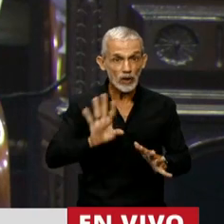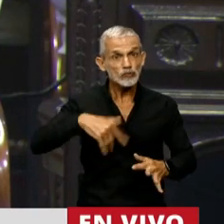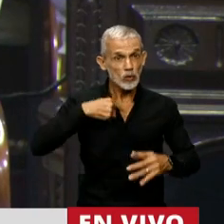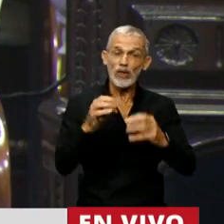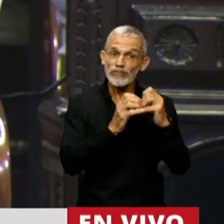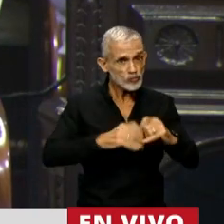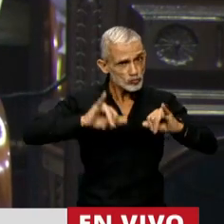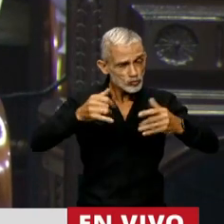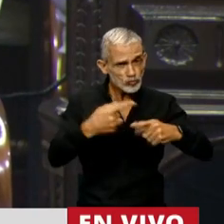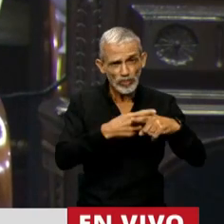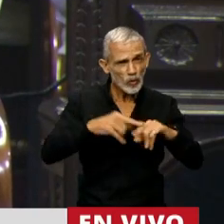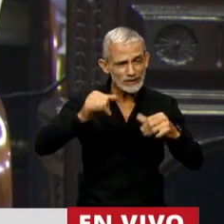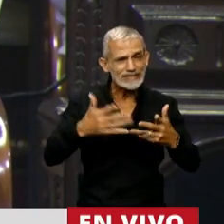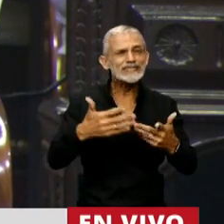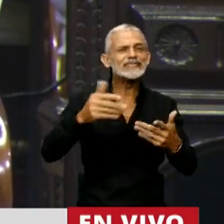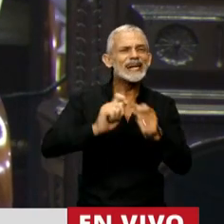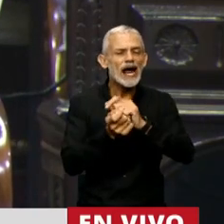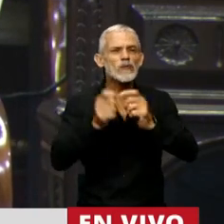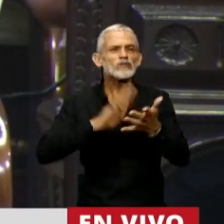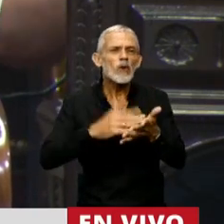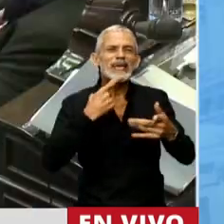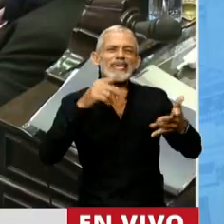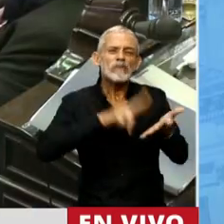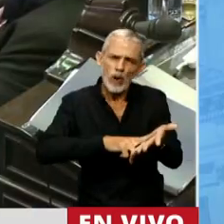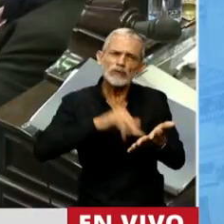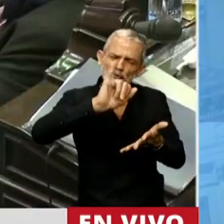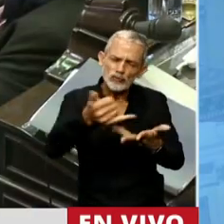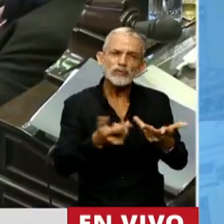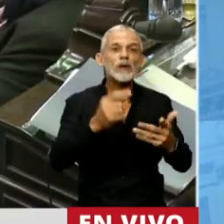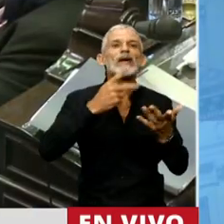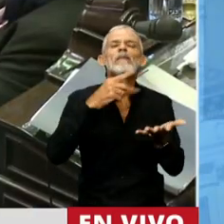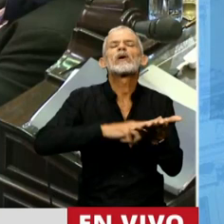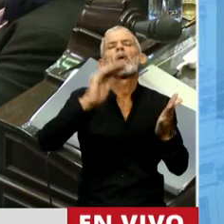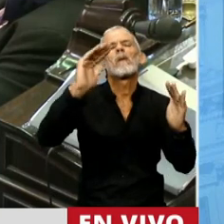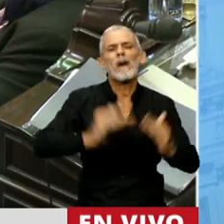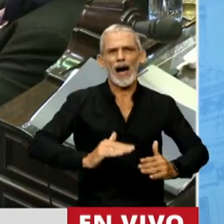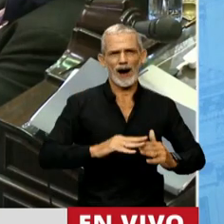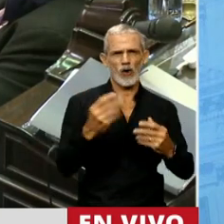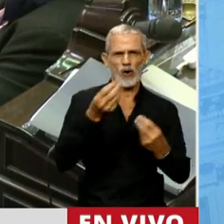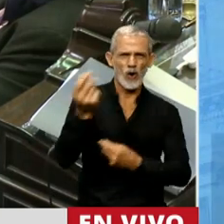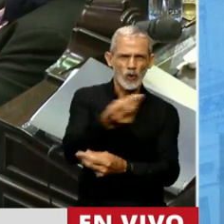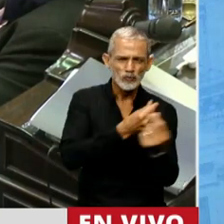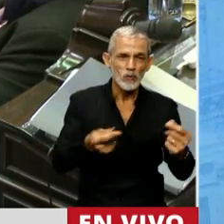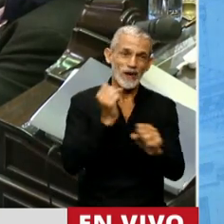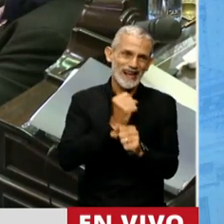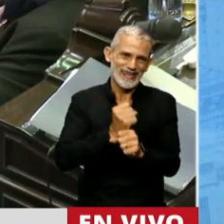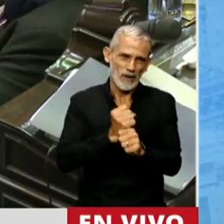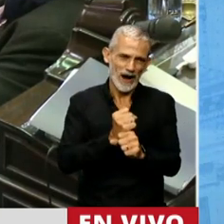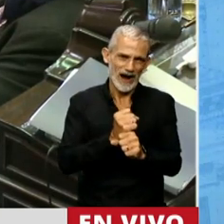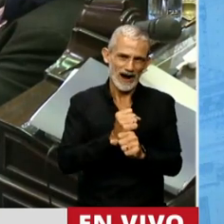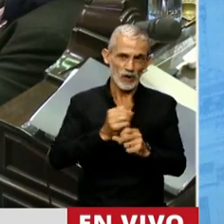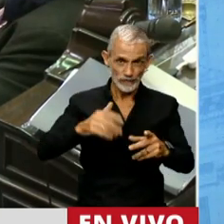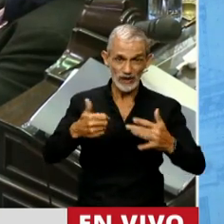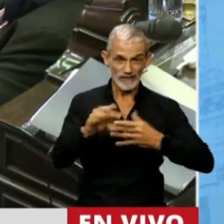a discutir una reforma del sistema impositivo de fondo que baje impuestos al consumo y al trabajo. Estamos